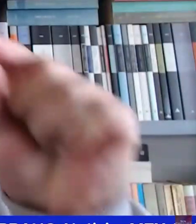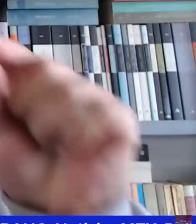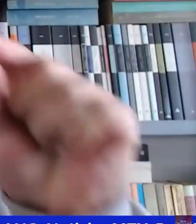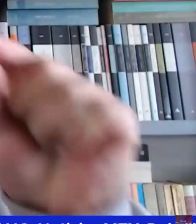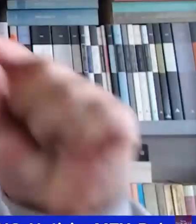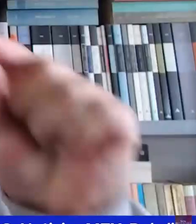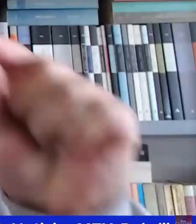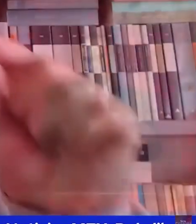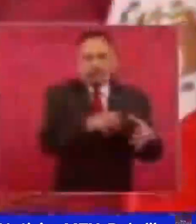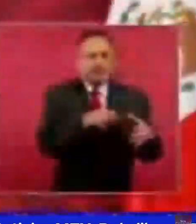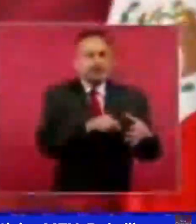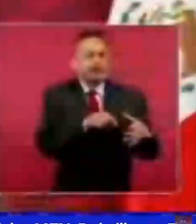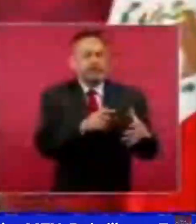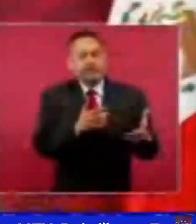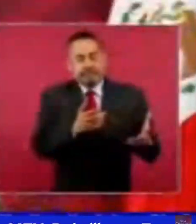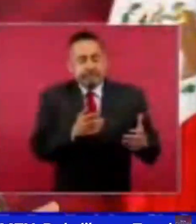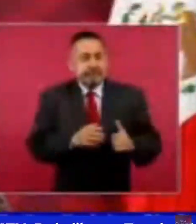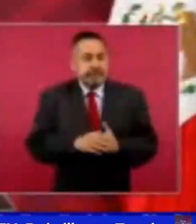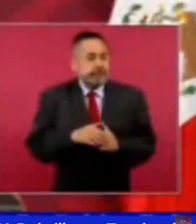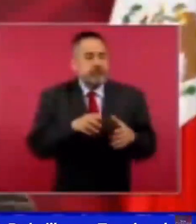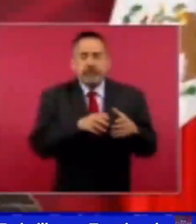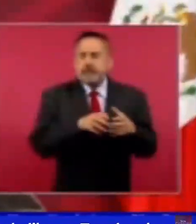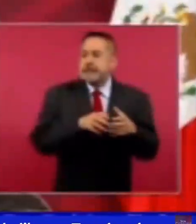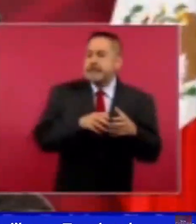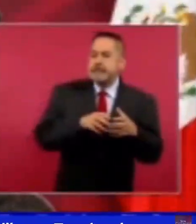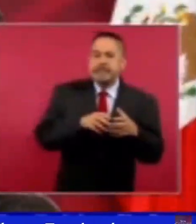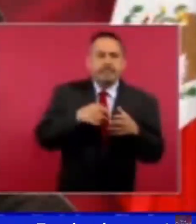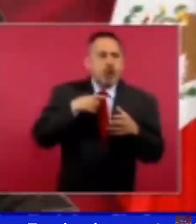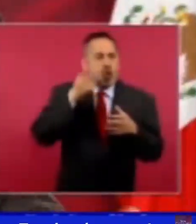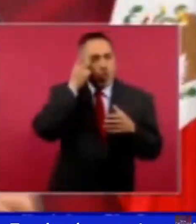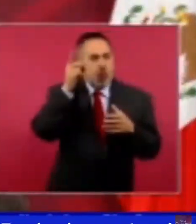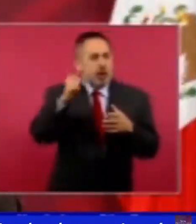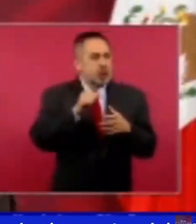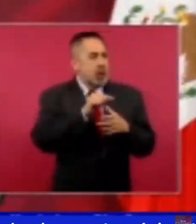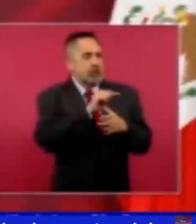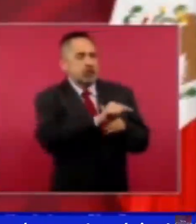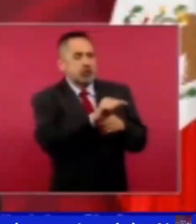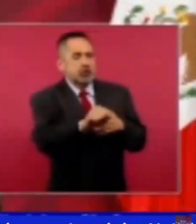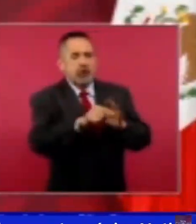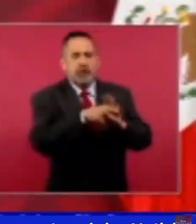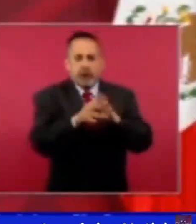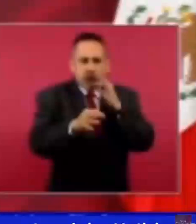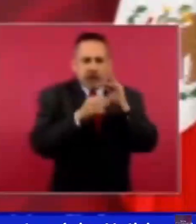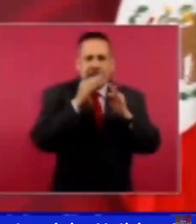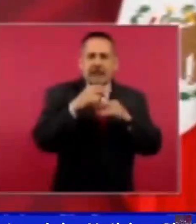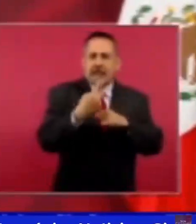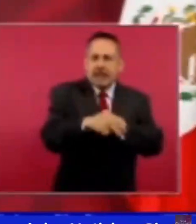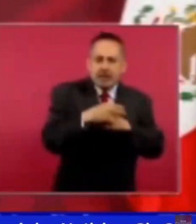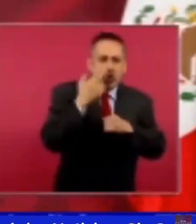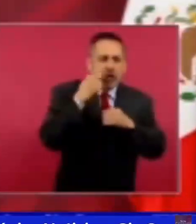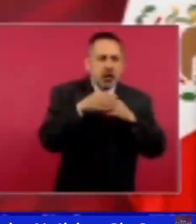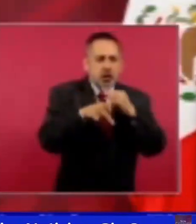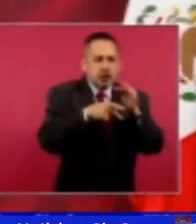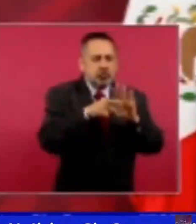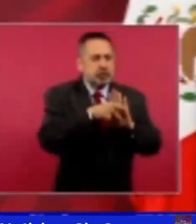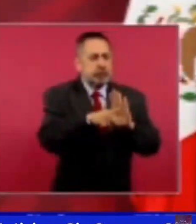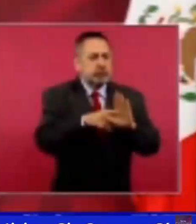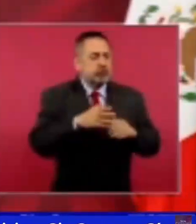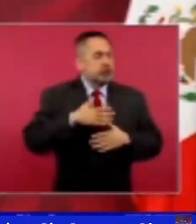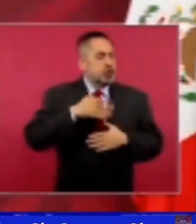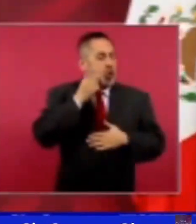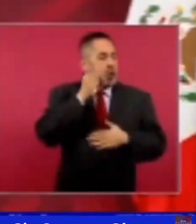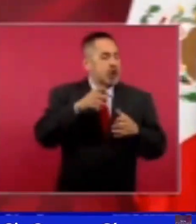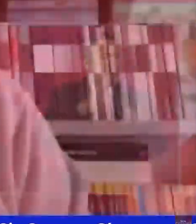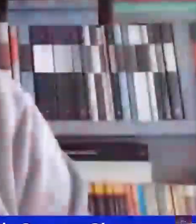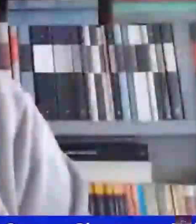cuánto se han metido a la bolsa, entonces están enojados, están enardecidos y por supuesto que van a lanzar y van a continuar